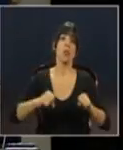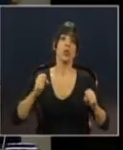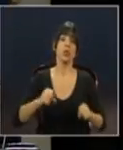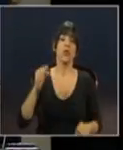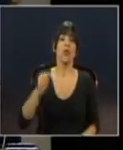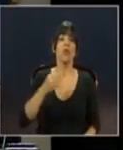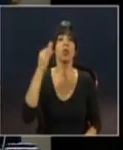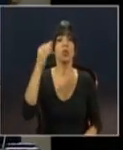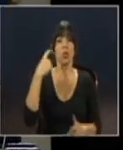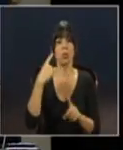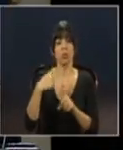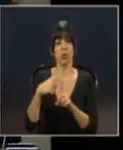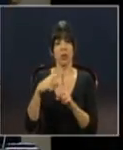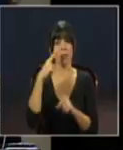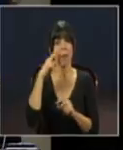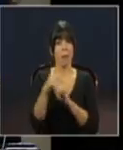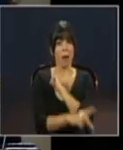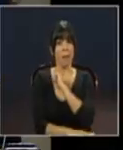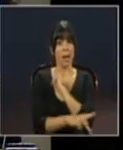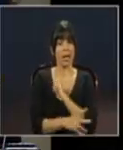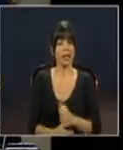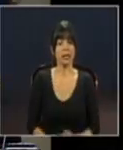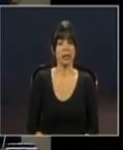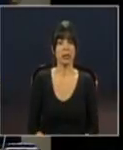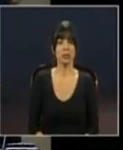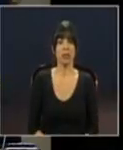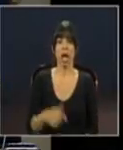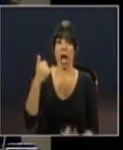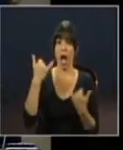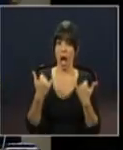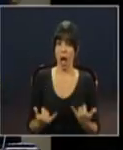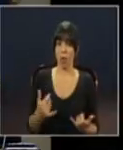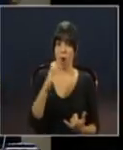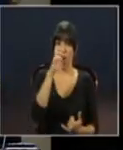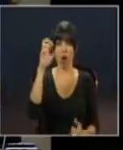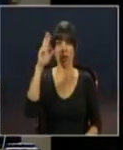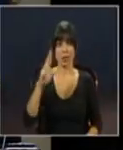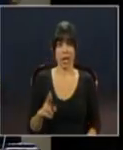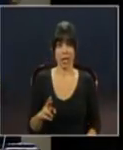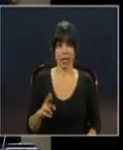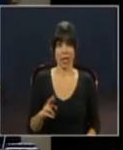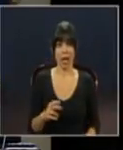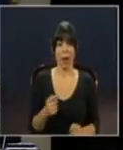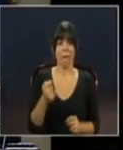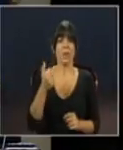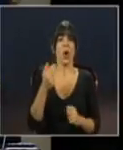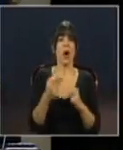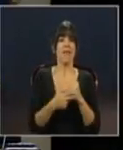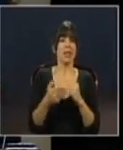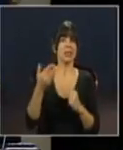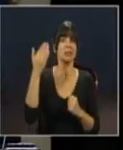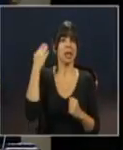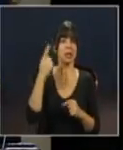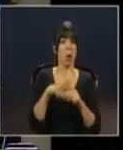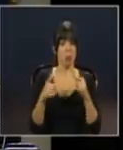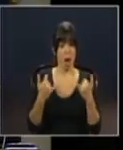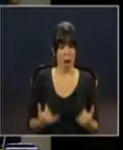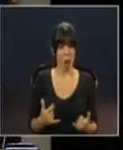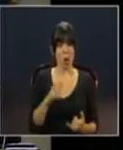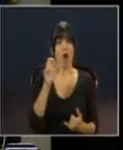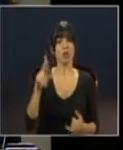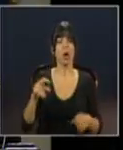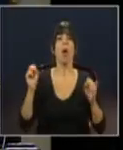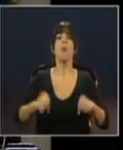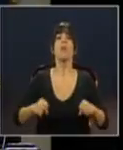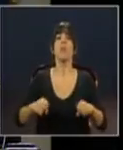futuro provisorio para el país. Hoy Costa Rica, como pocas veces en el pasado, está en posibilidad